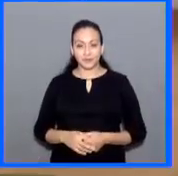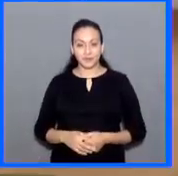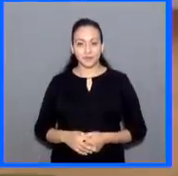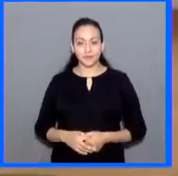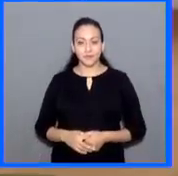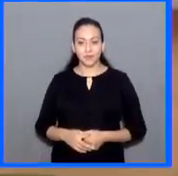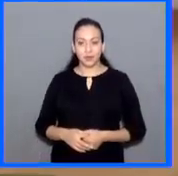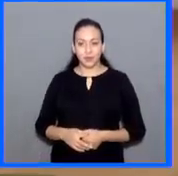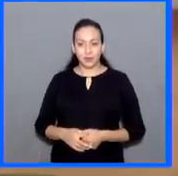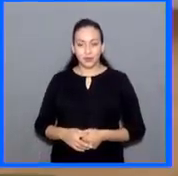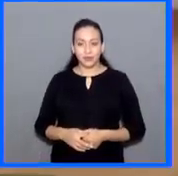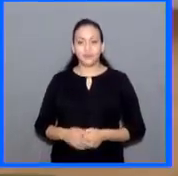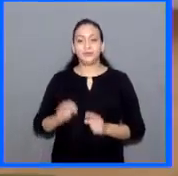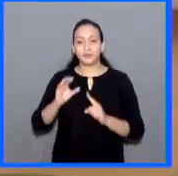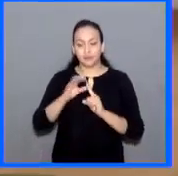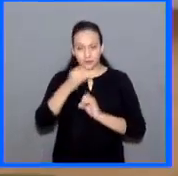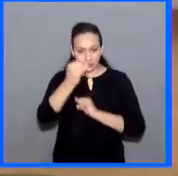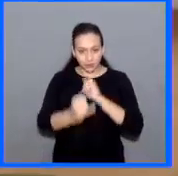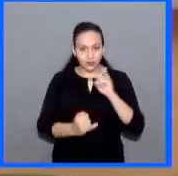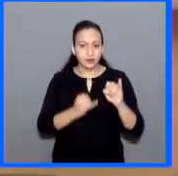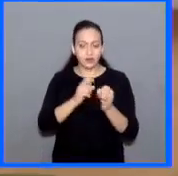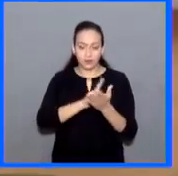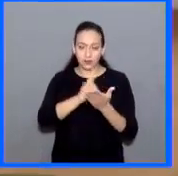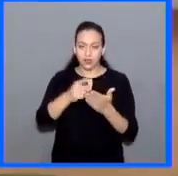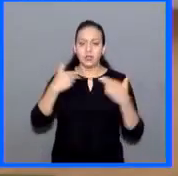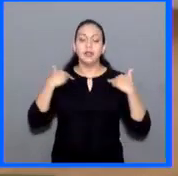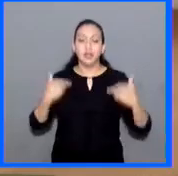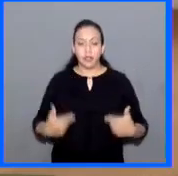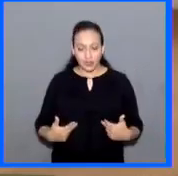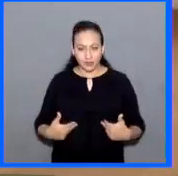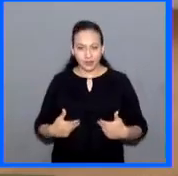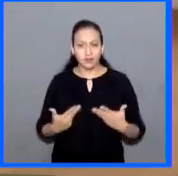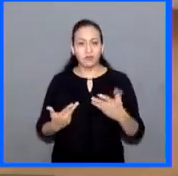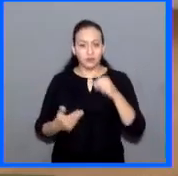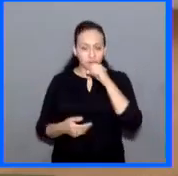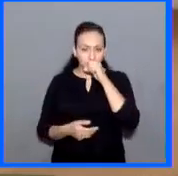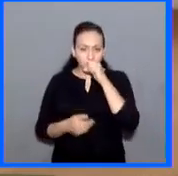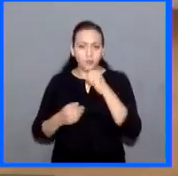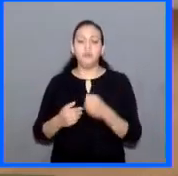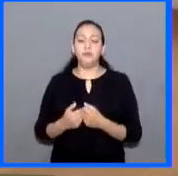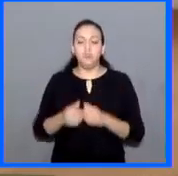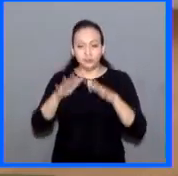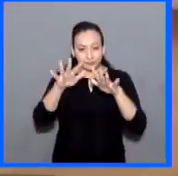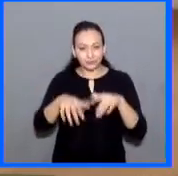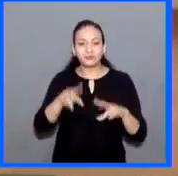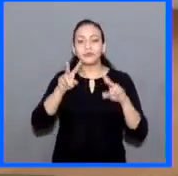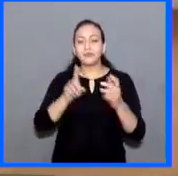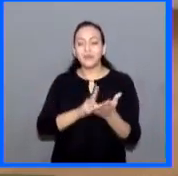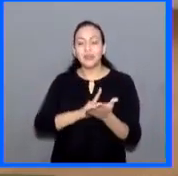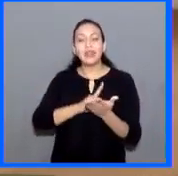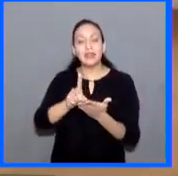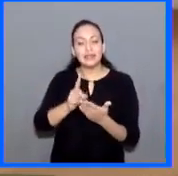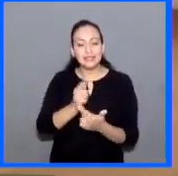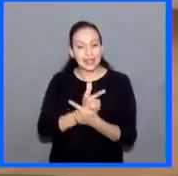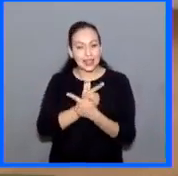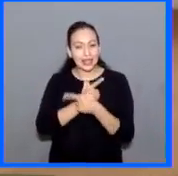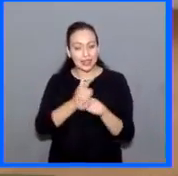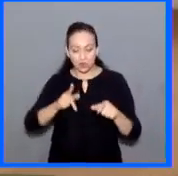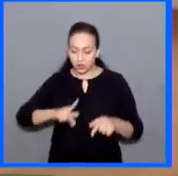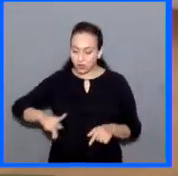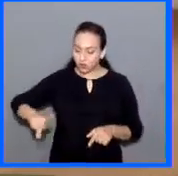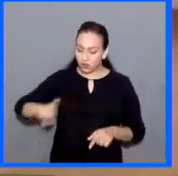La Comisión Interamericana de Derechos Humanos efectuó una audiencia sobre el derecho a la libre determinación de pueblos